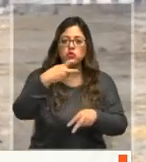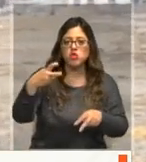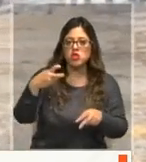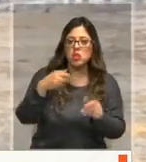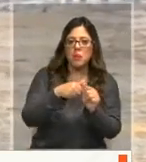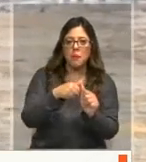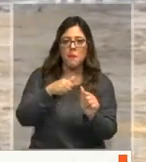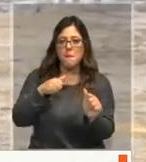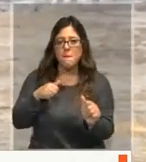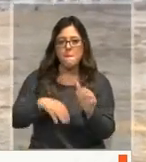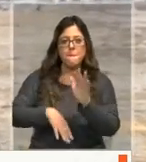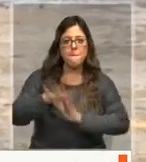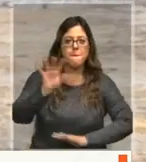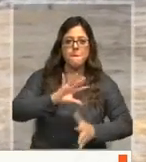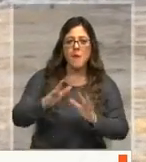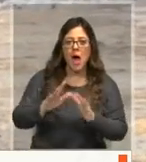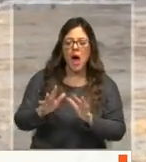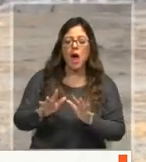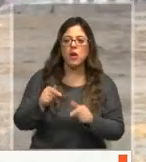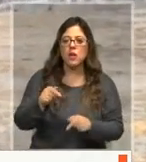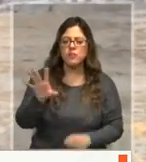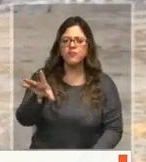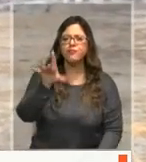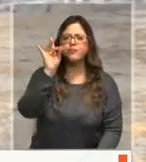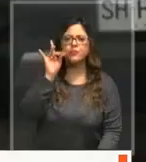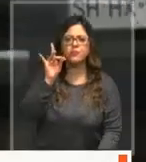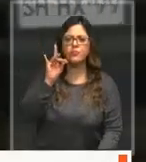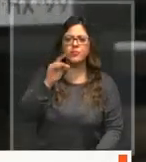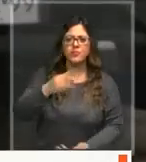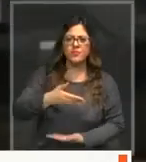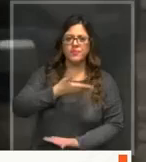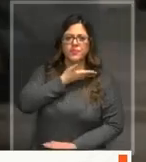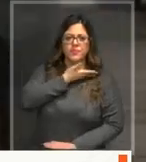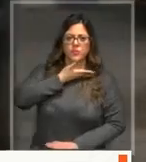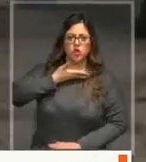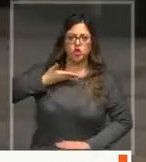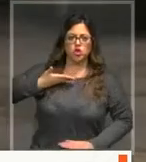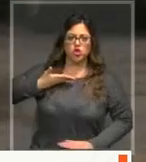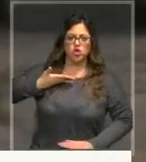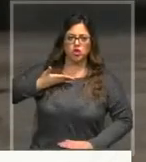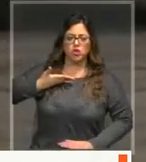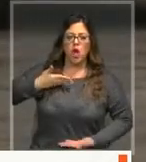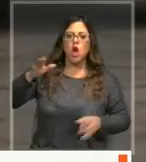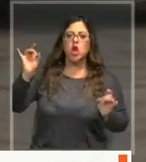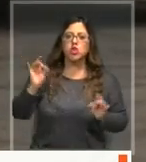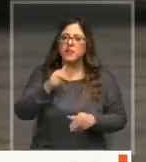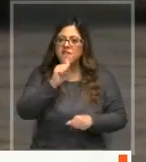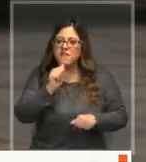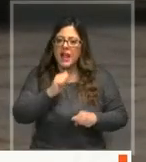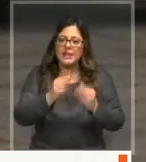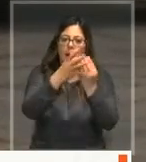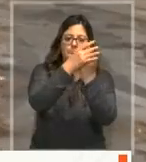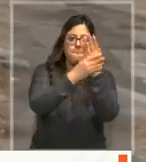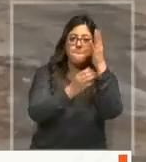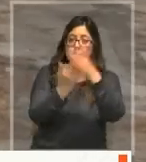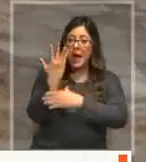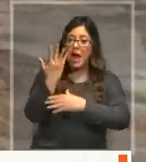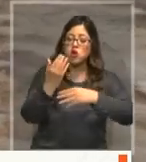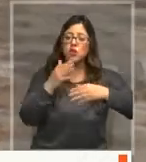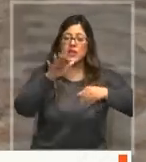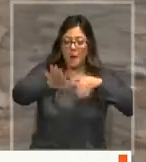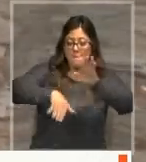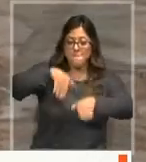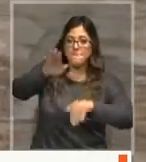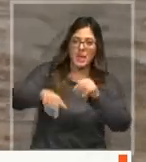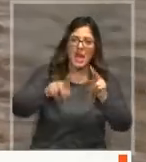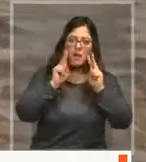más aproximadamente y encontramos restos de un torso. Solo restaría ubicar las manos y un pie para poder reconstruir el cadáver completo de la